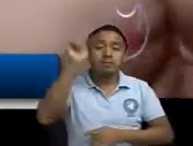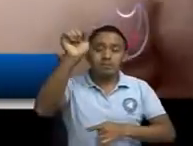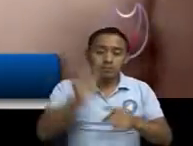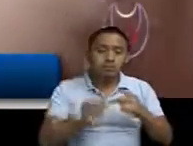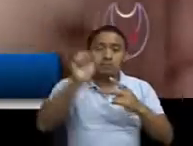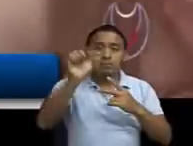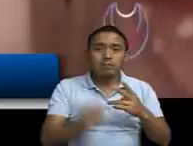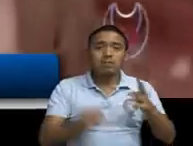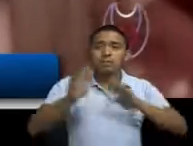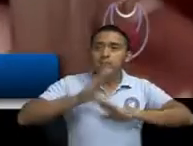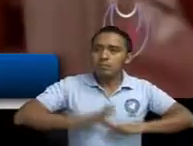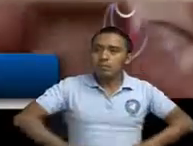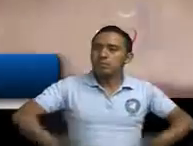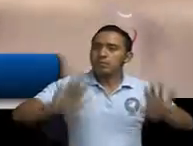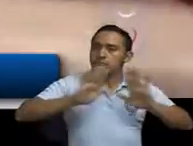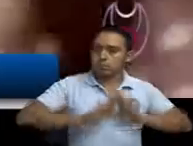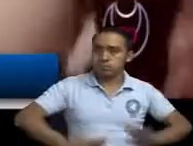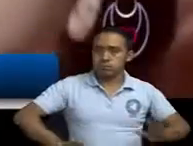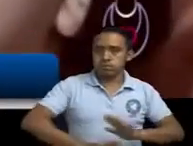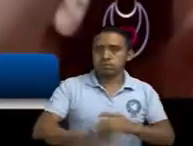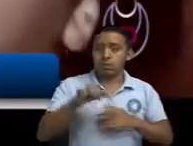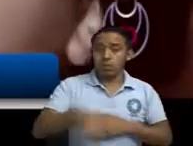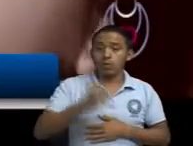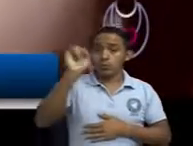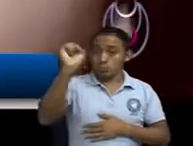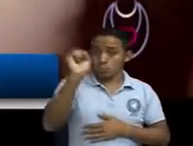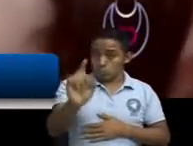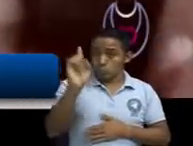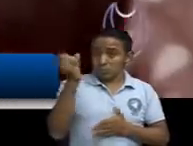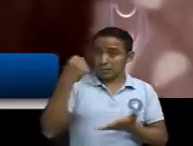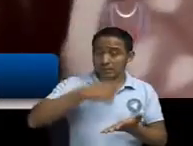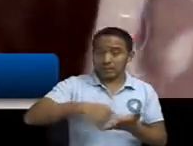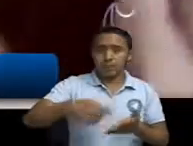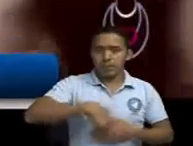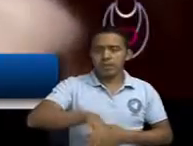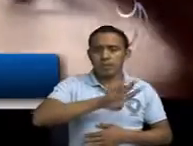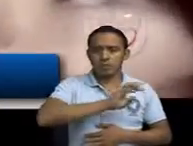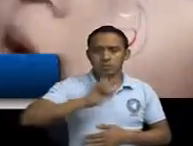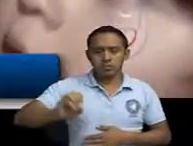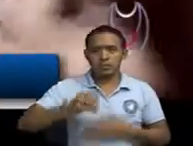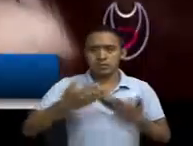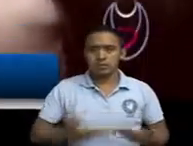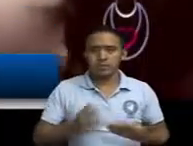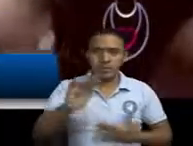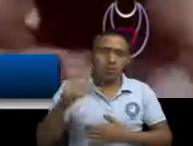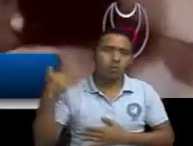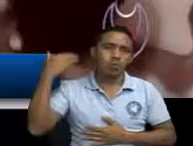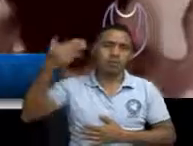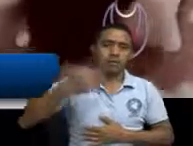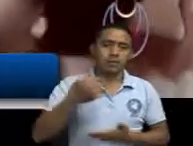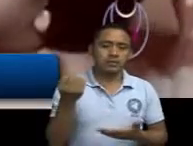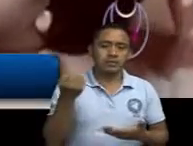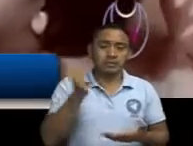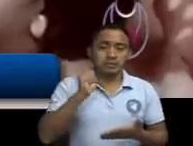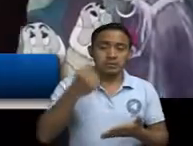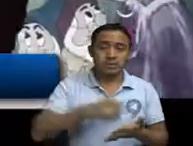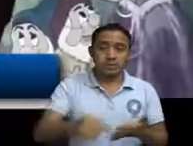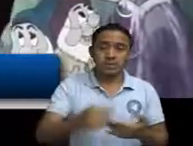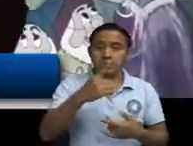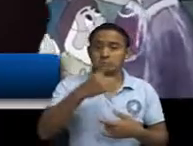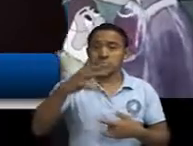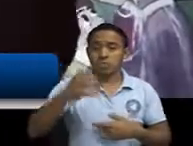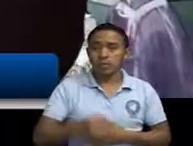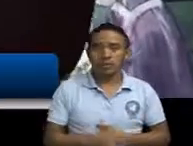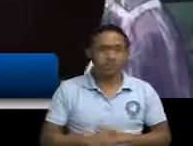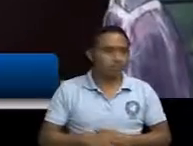todo es al suave, no es que es de correcto. La semana de hoy peso 400 libras y ya en la semana que viene voy a pesar 150. Aquí no hay una